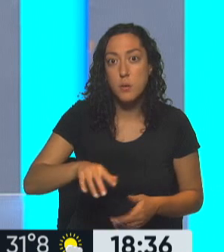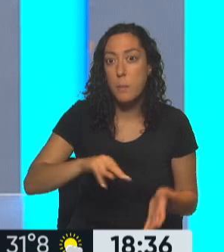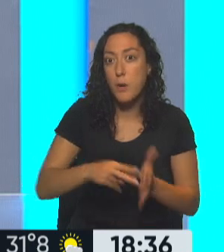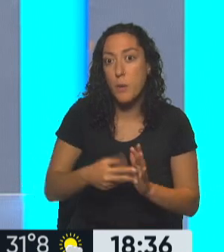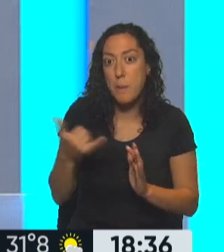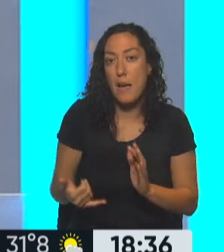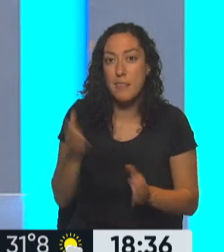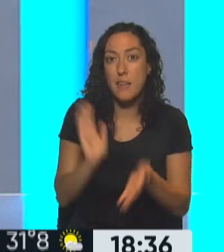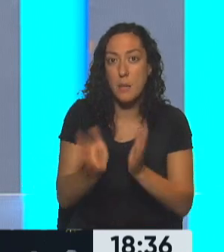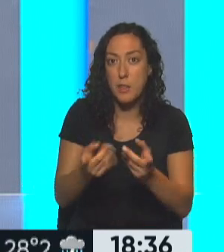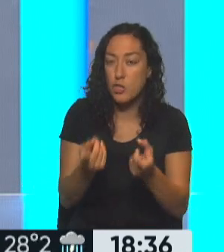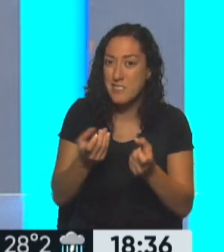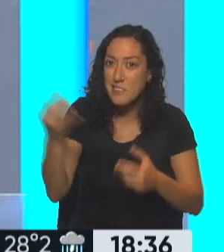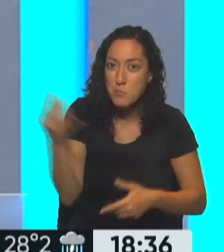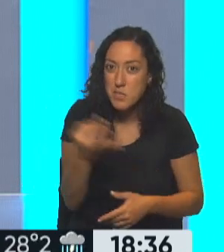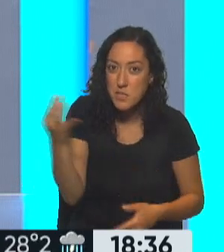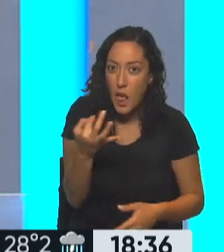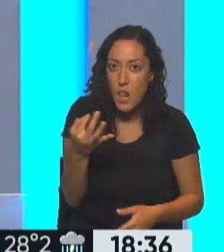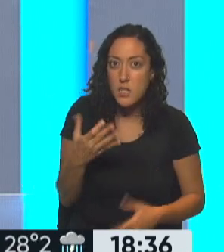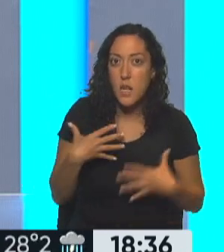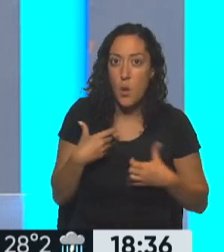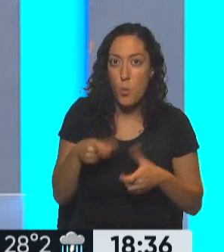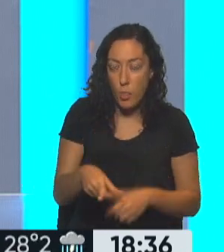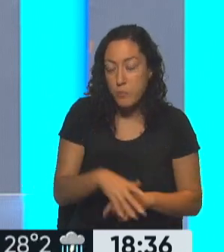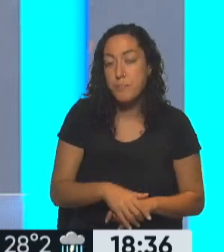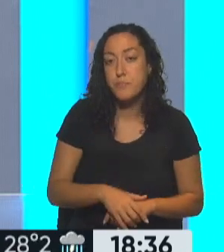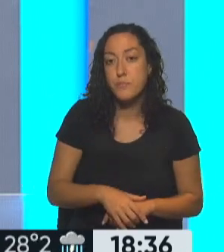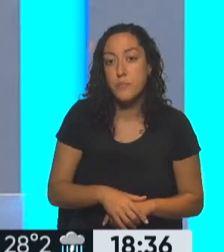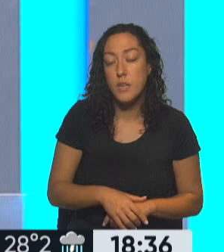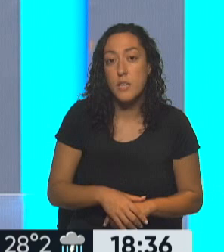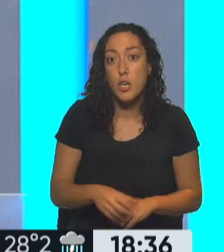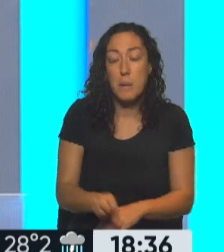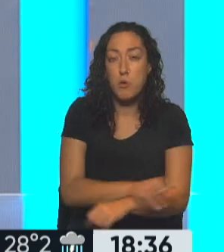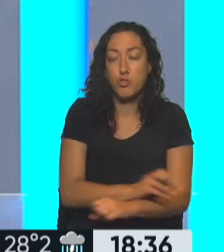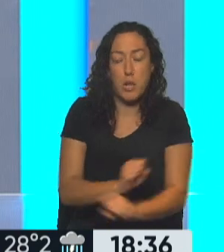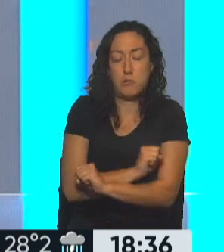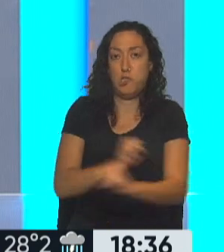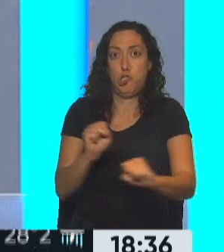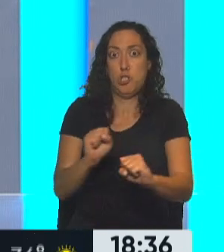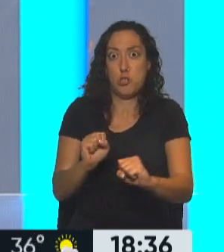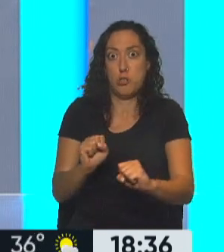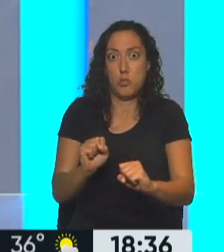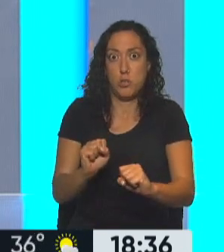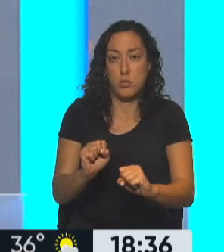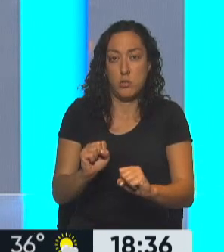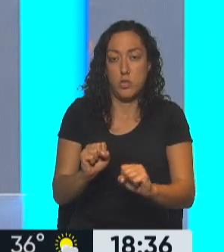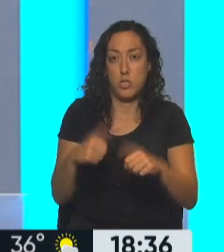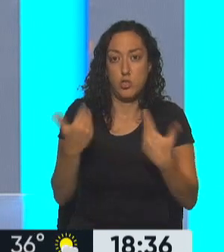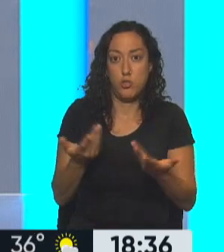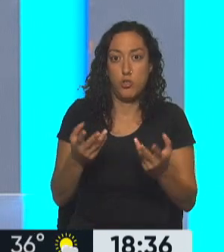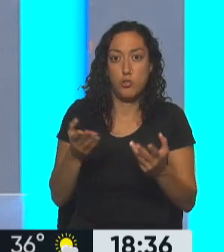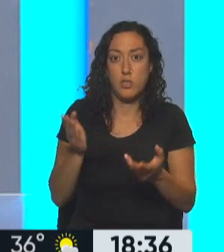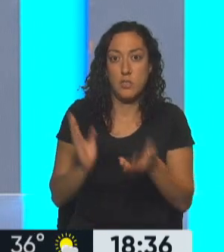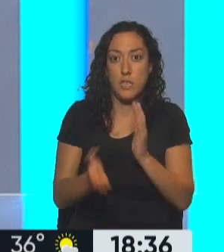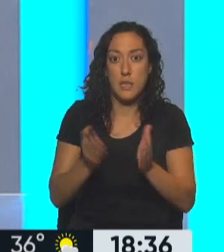determinado que necesitaba un tratamiento muy específico y que al shock emocional le siguió el retraso en ese